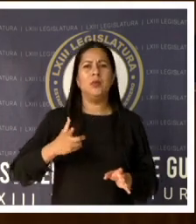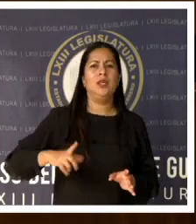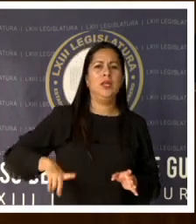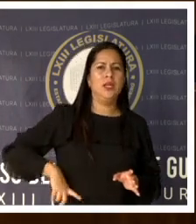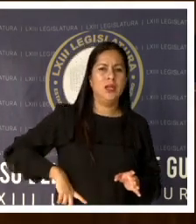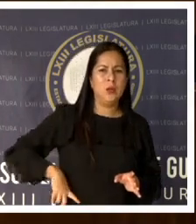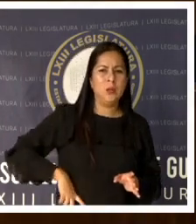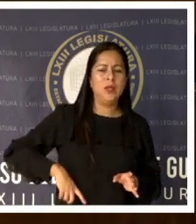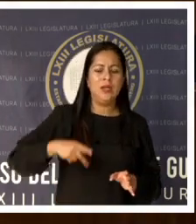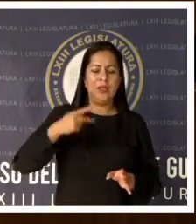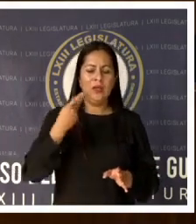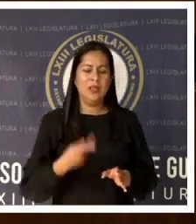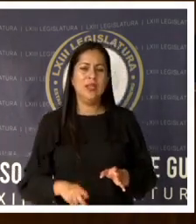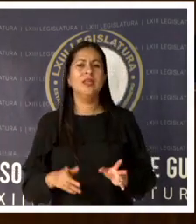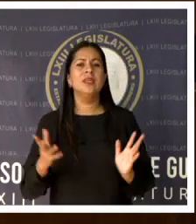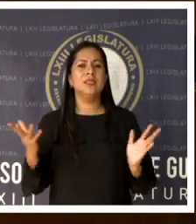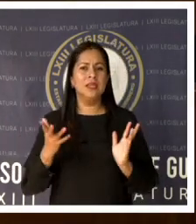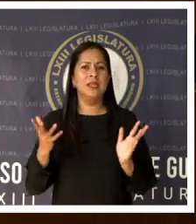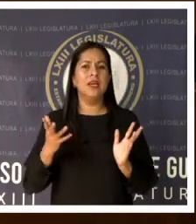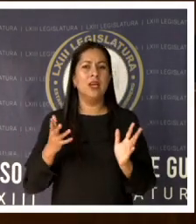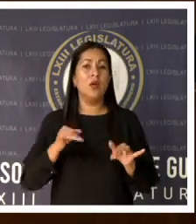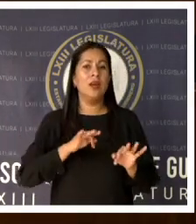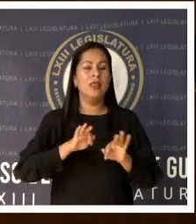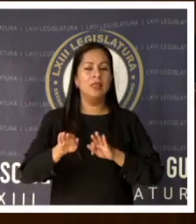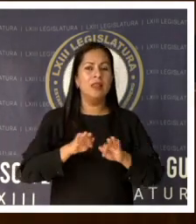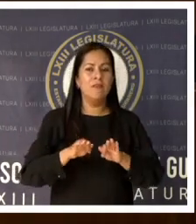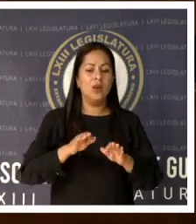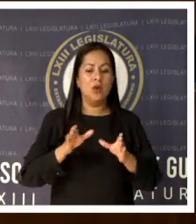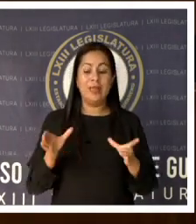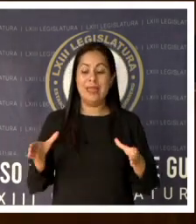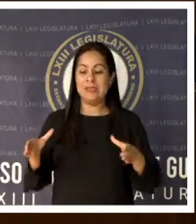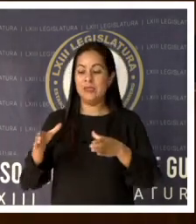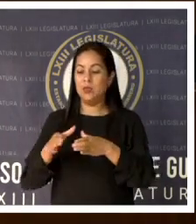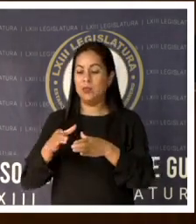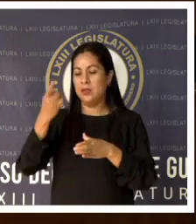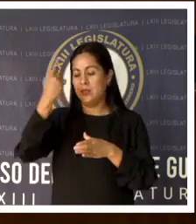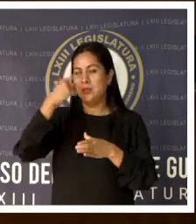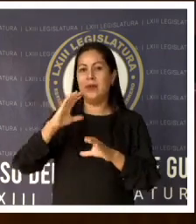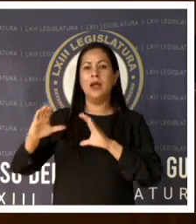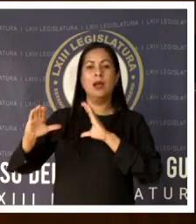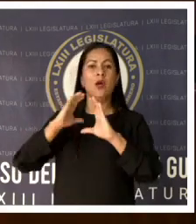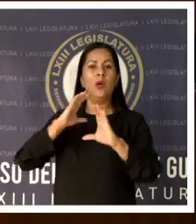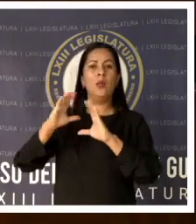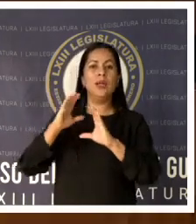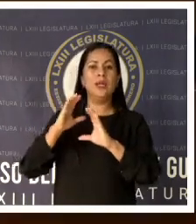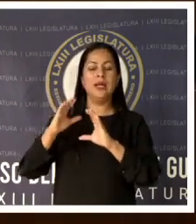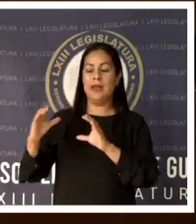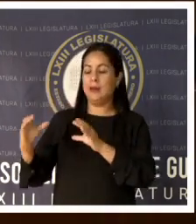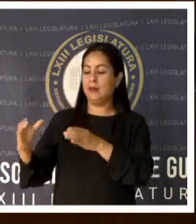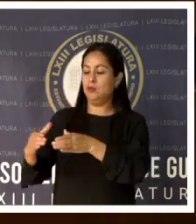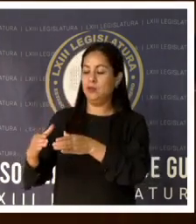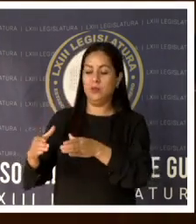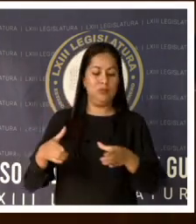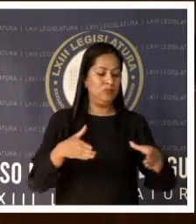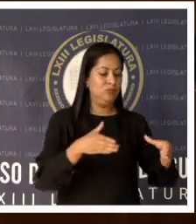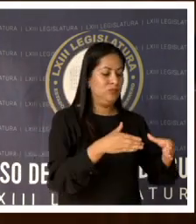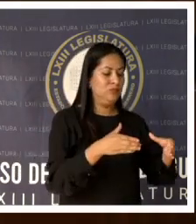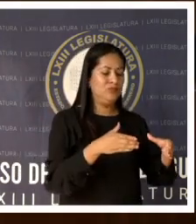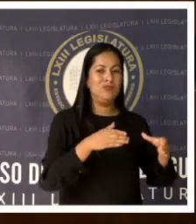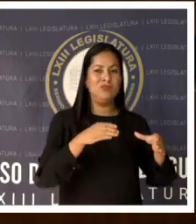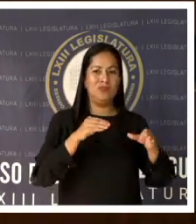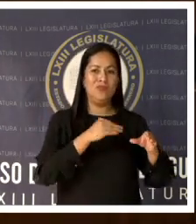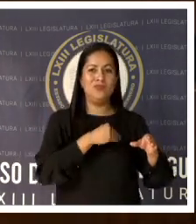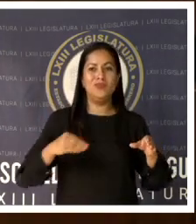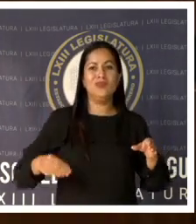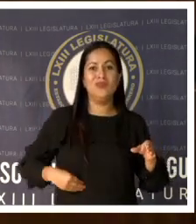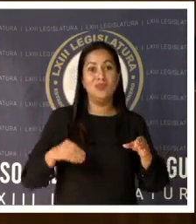que serán hechos con la mano de obra de las comunidades para comunicar las comunidades y los municipios de la Sierra